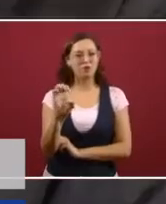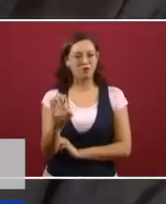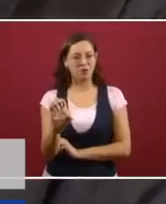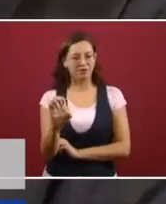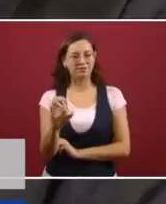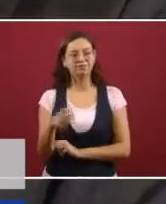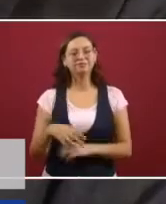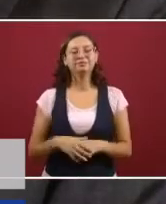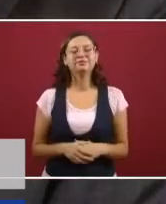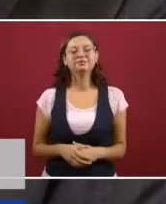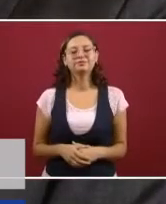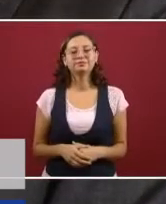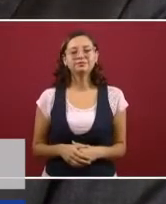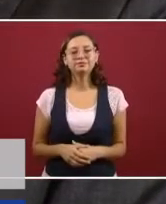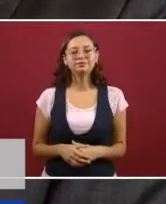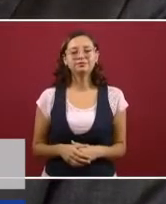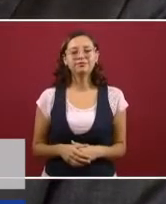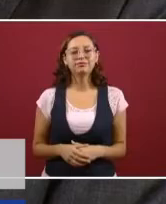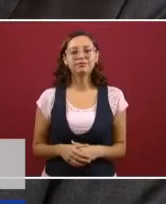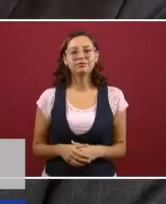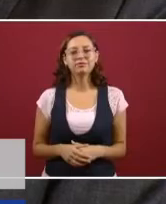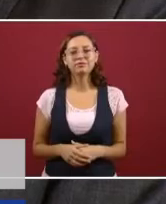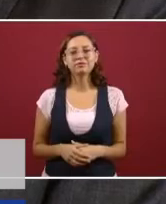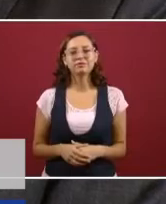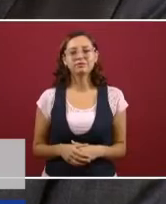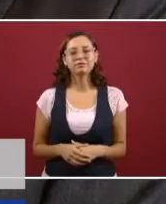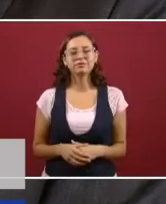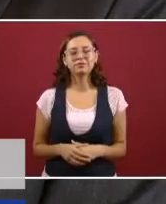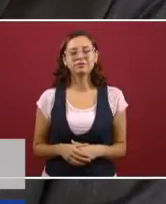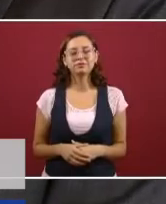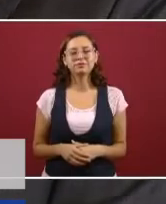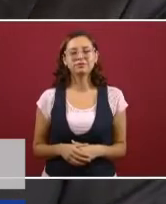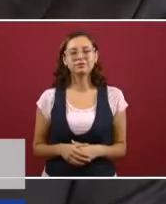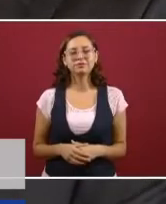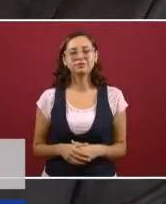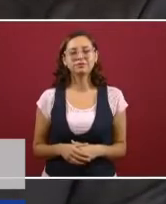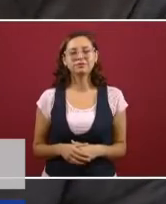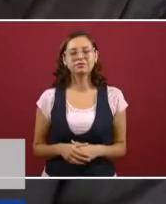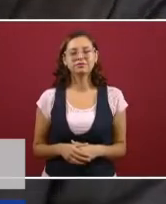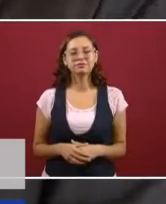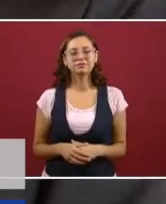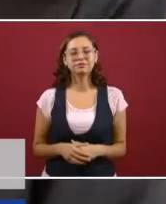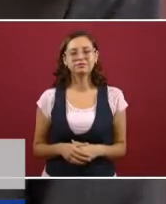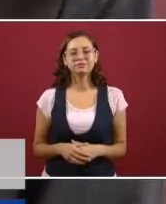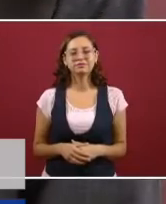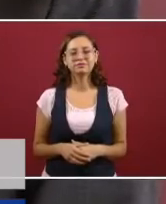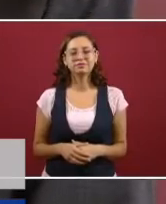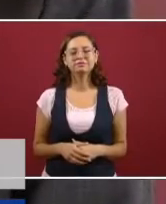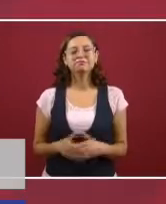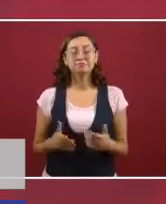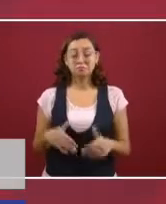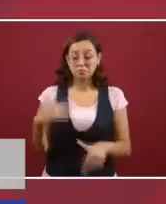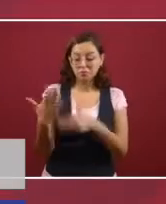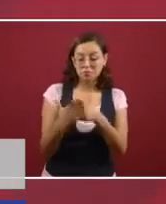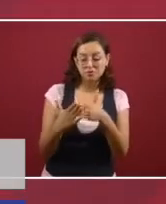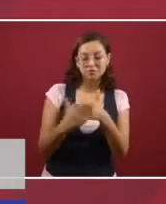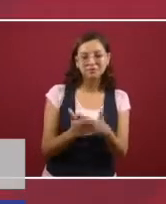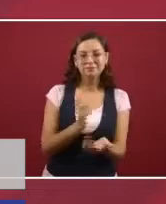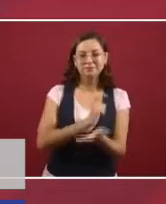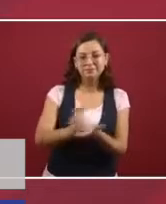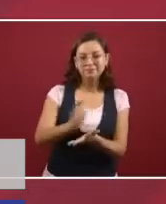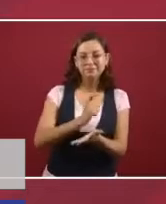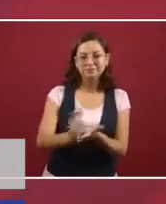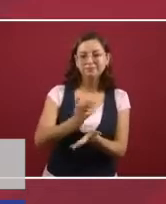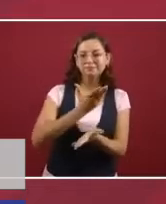presidente informa sobre la reducción de cobros para las pensiones de los trabajadores y el sistema de ahorro para el retiro y las afores, con el fin de garantizar